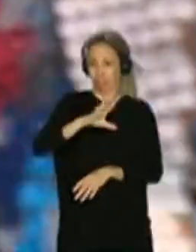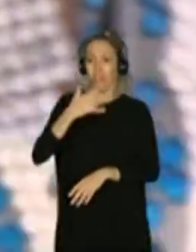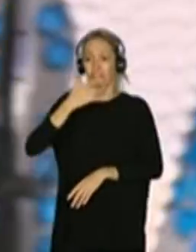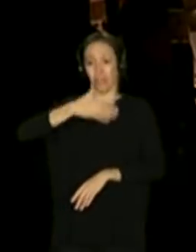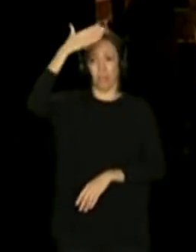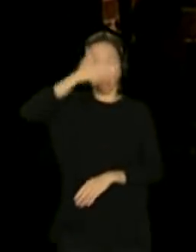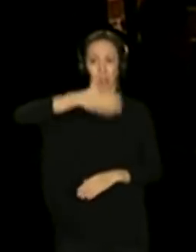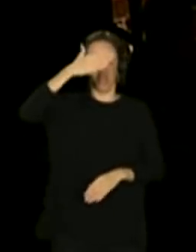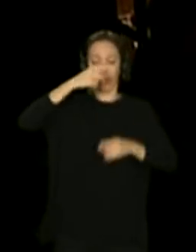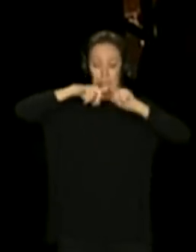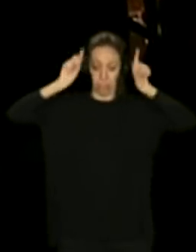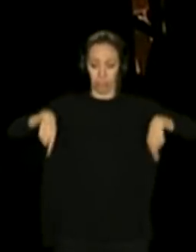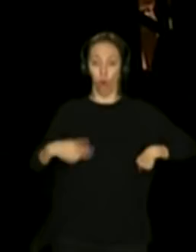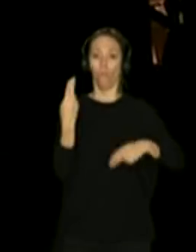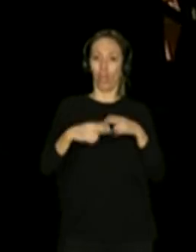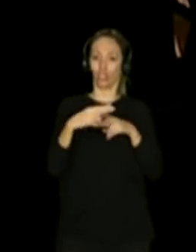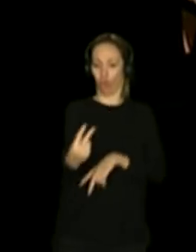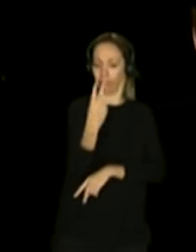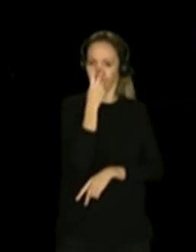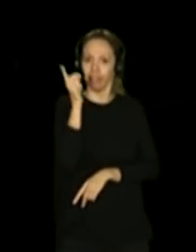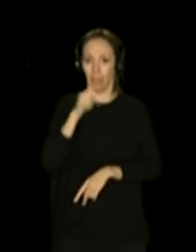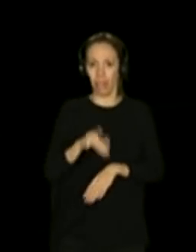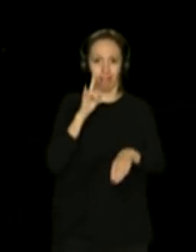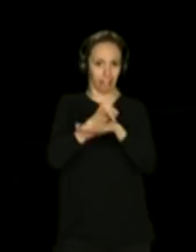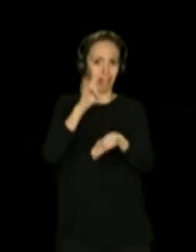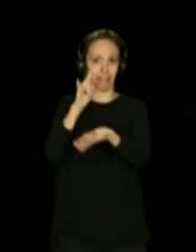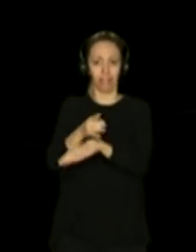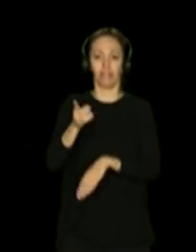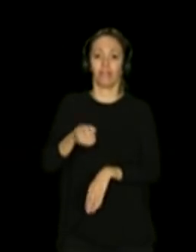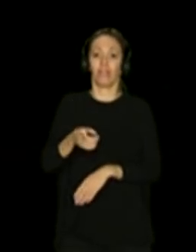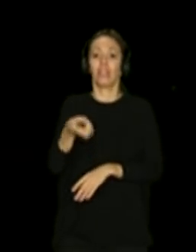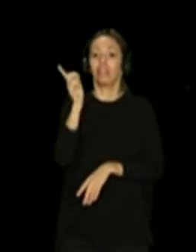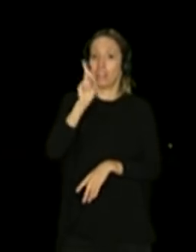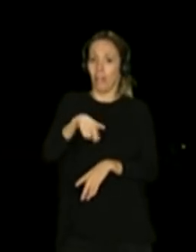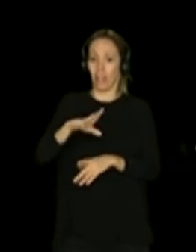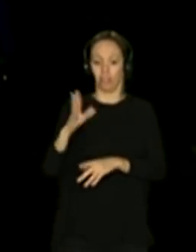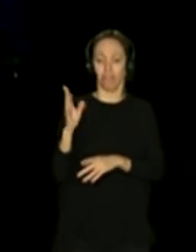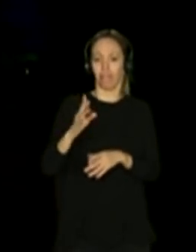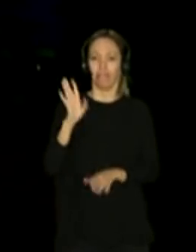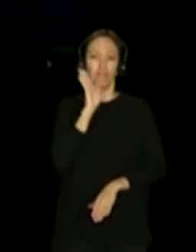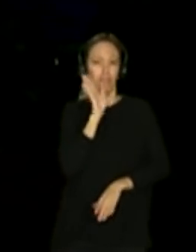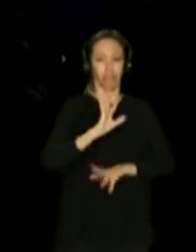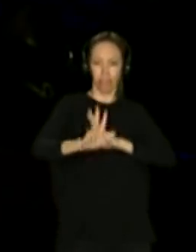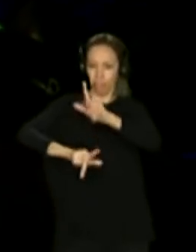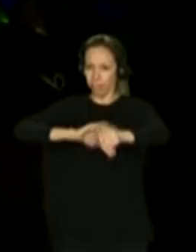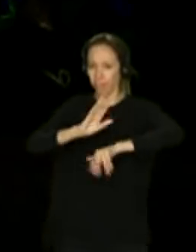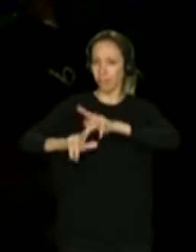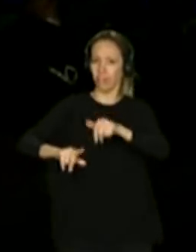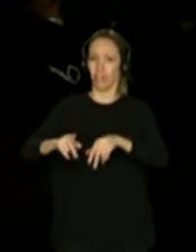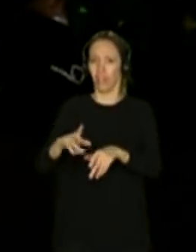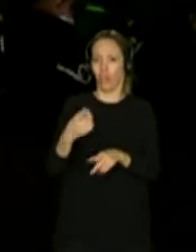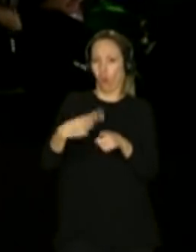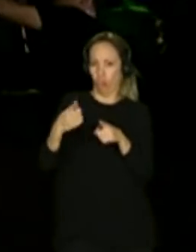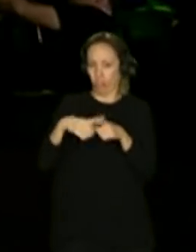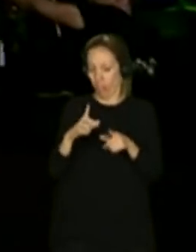mar. Yo de hombre espejo, dice Vera, que el reflejo del político rastrero, canoñero, usurero, cajetero,